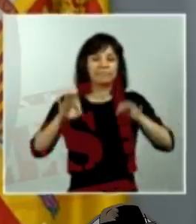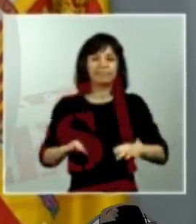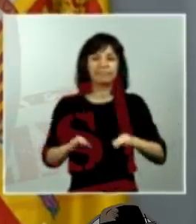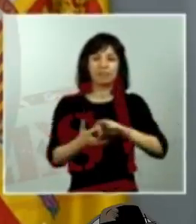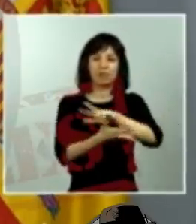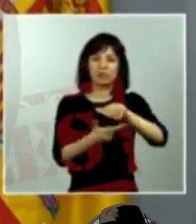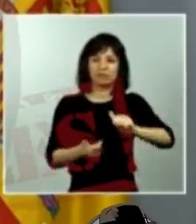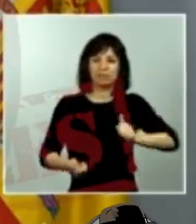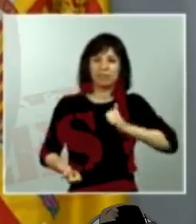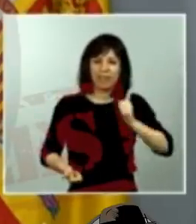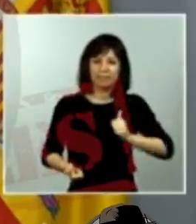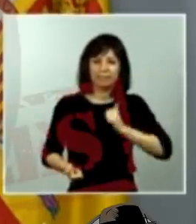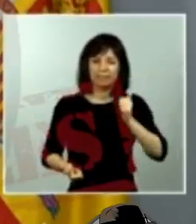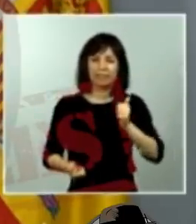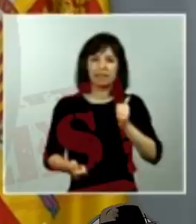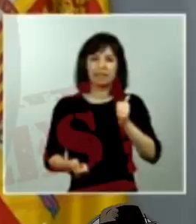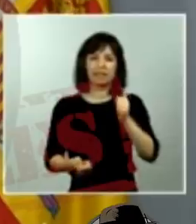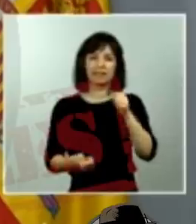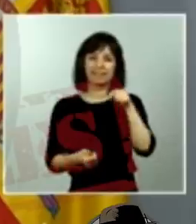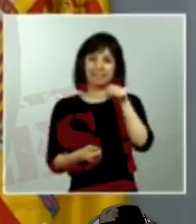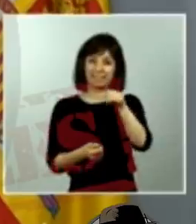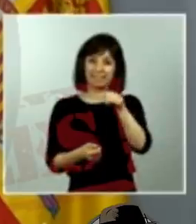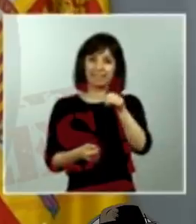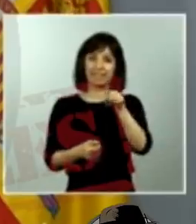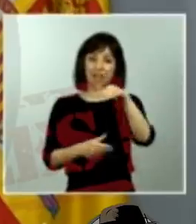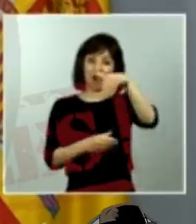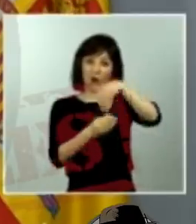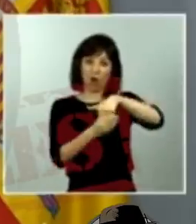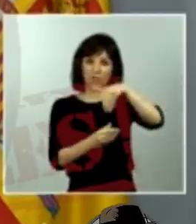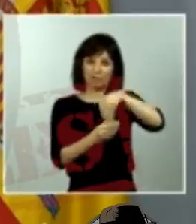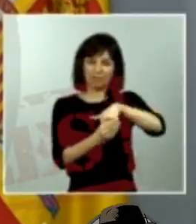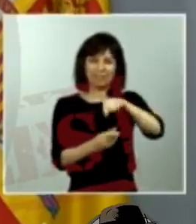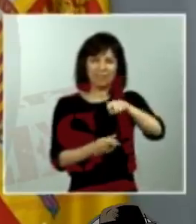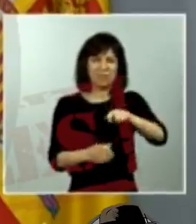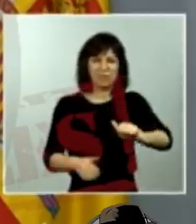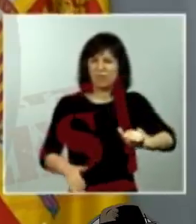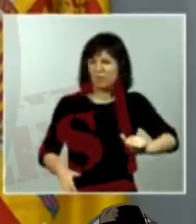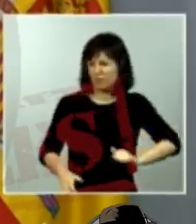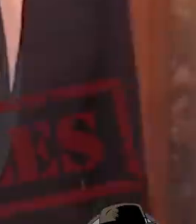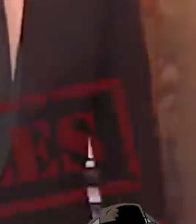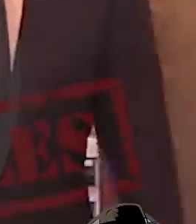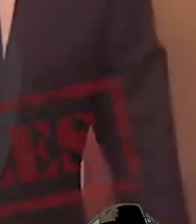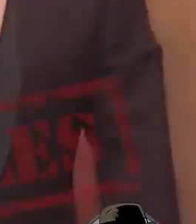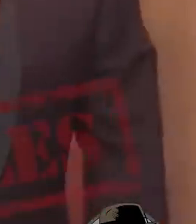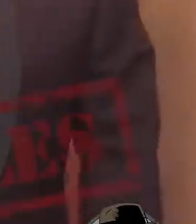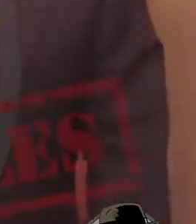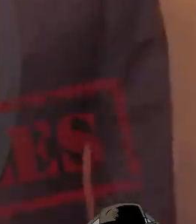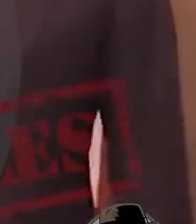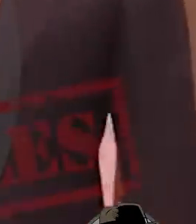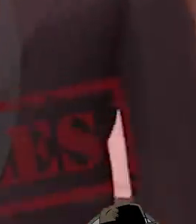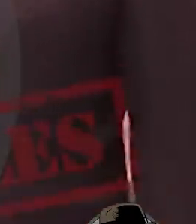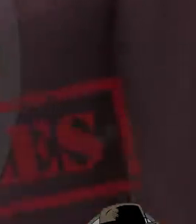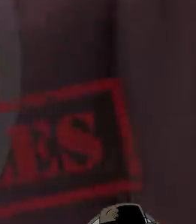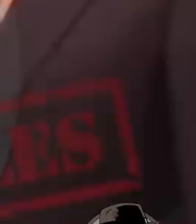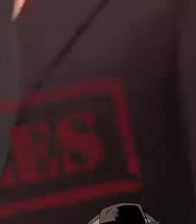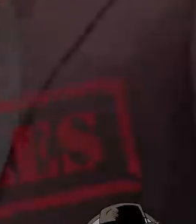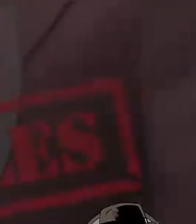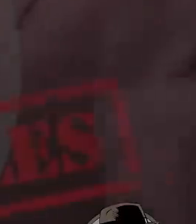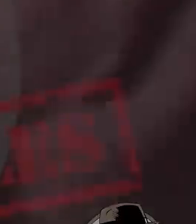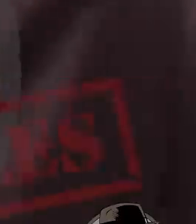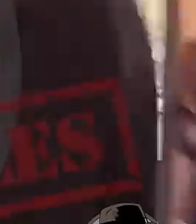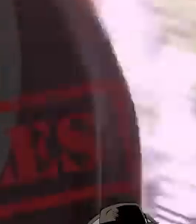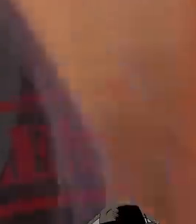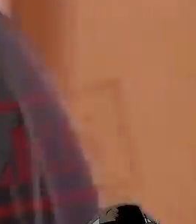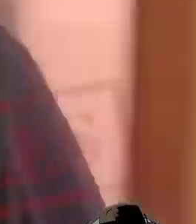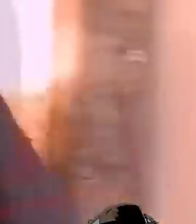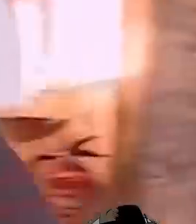a iniciar las acciones judiciales que yo tenga que iniciar contra el gobierno, pidiendo la